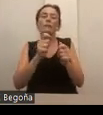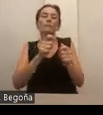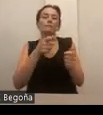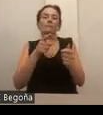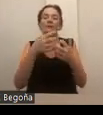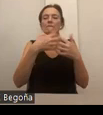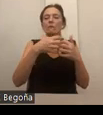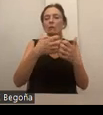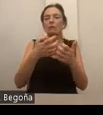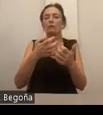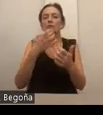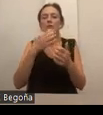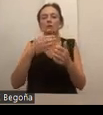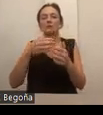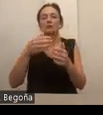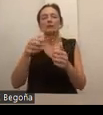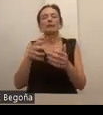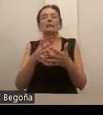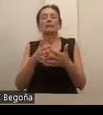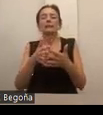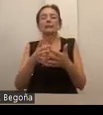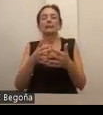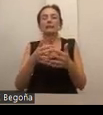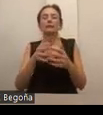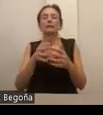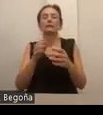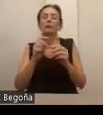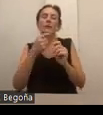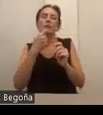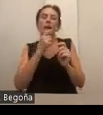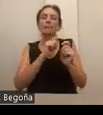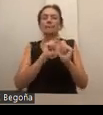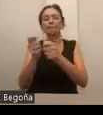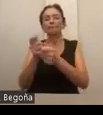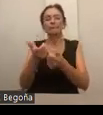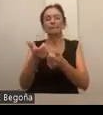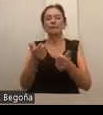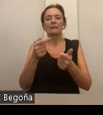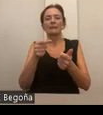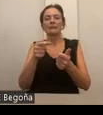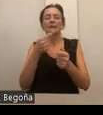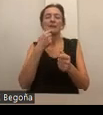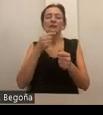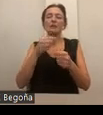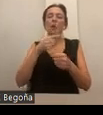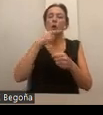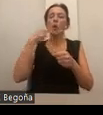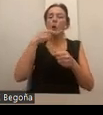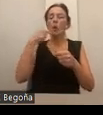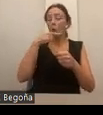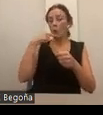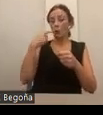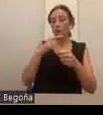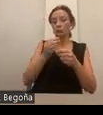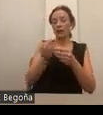hemos revisado muy por encima, que permitan obtener de la glucosa el tal manido